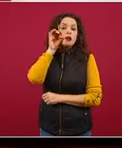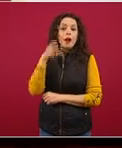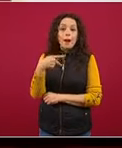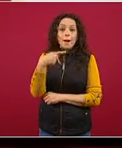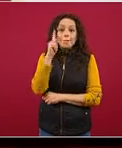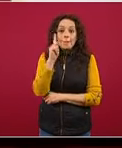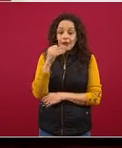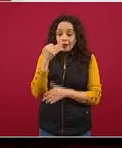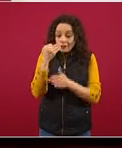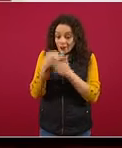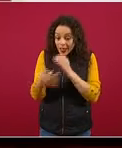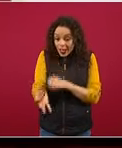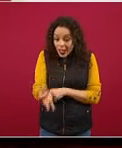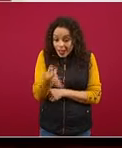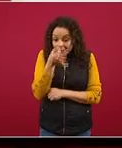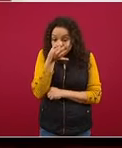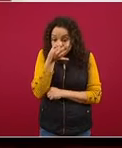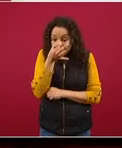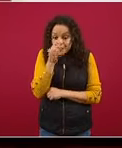un paso